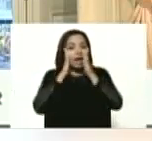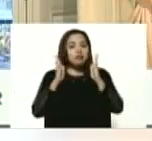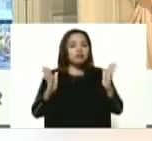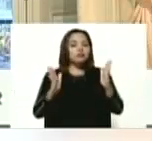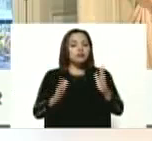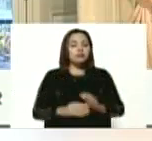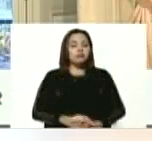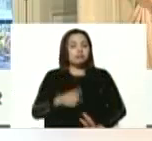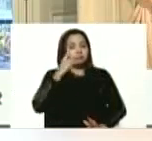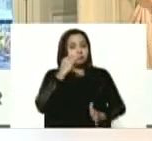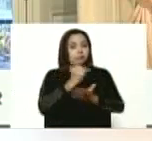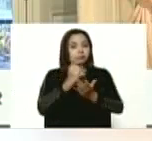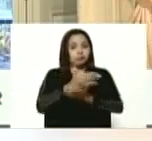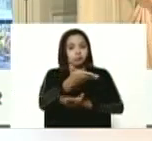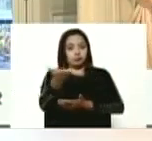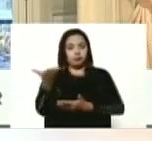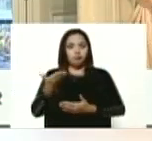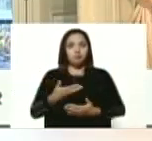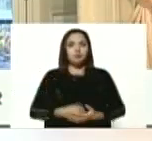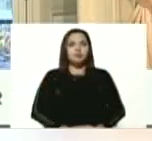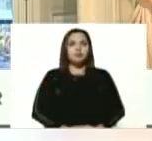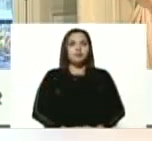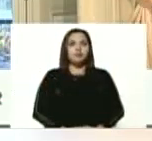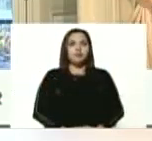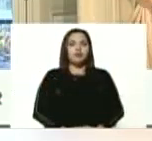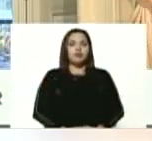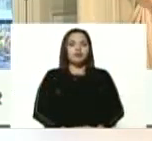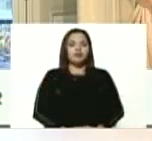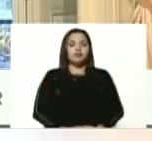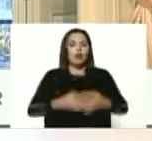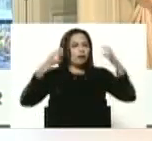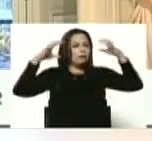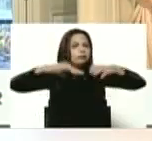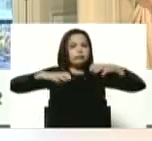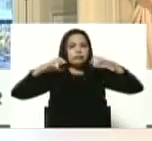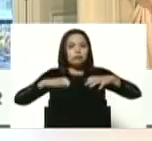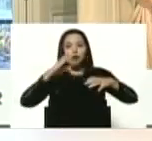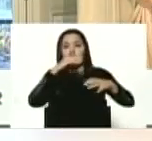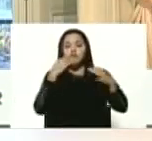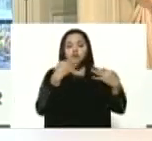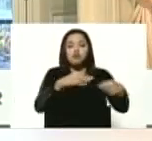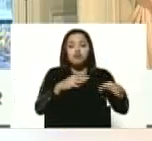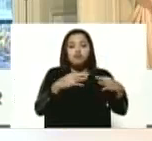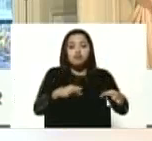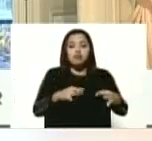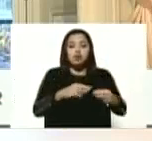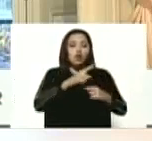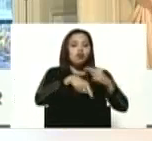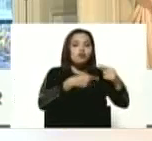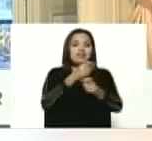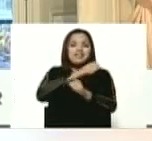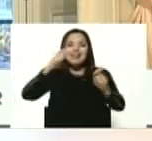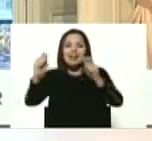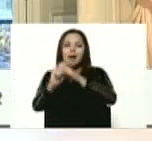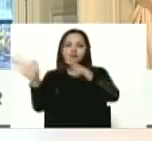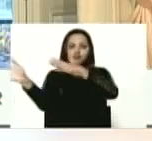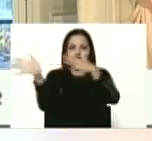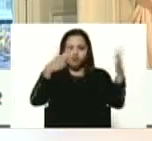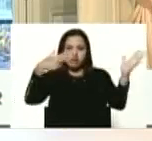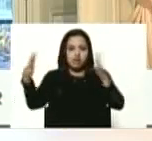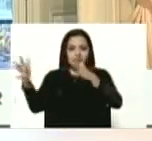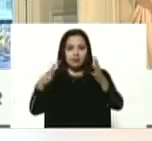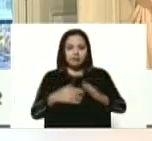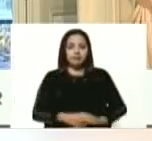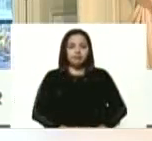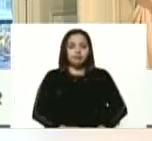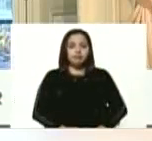ustedes las lluvias fuera de lo normal, producto del cambio climático. Compañero